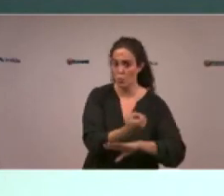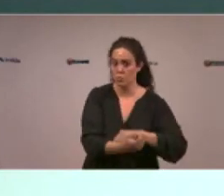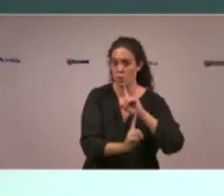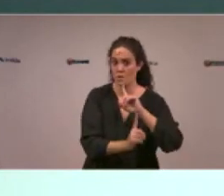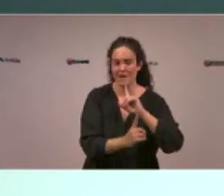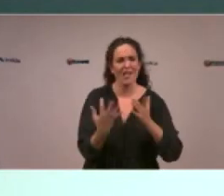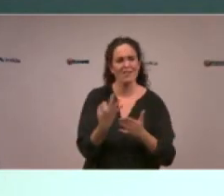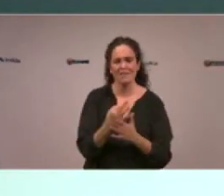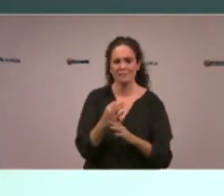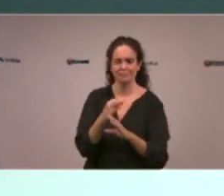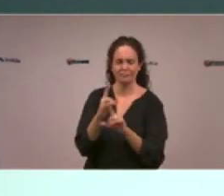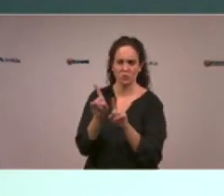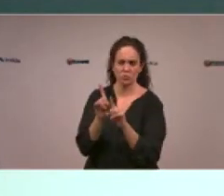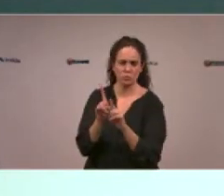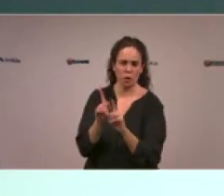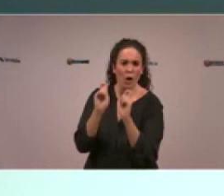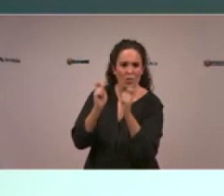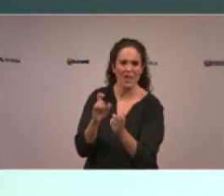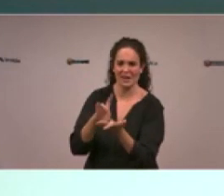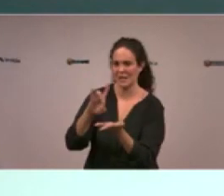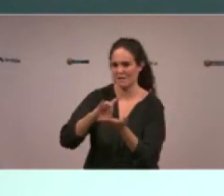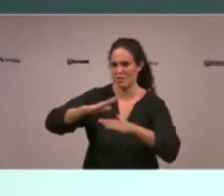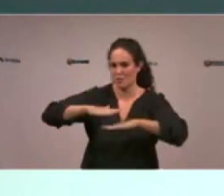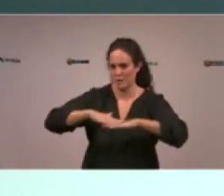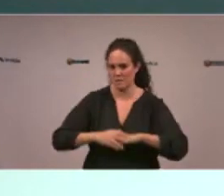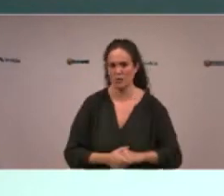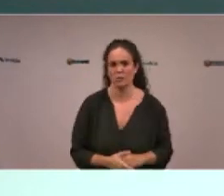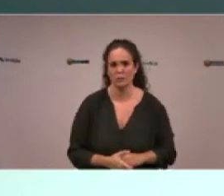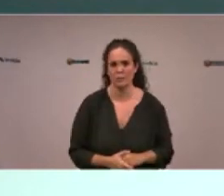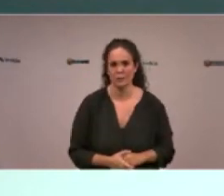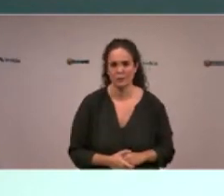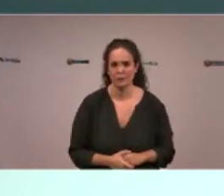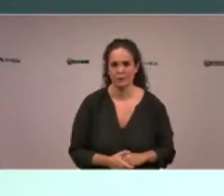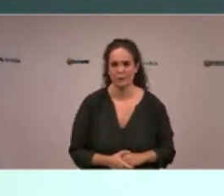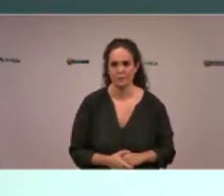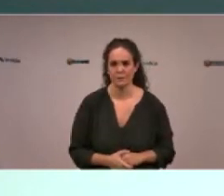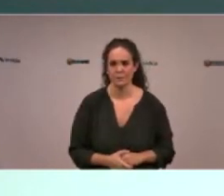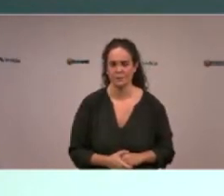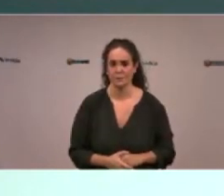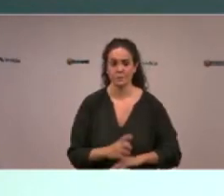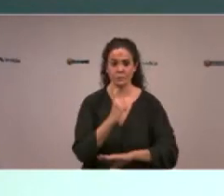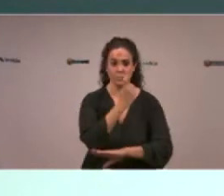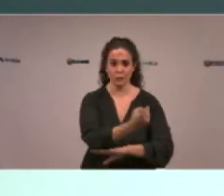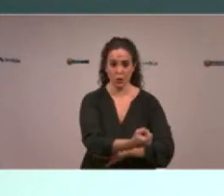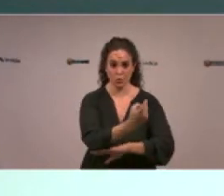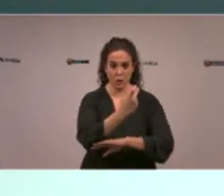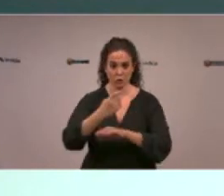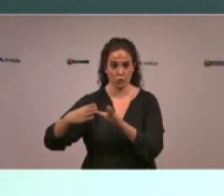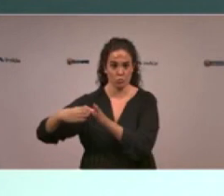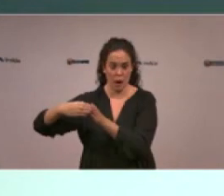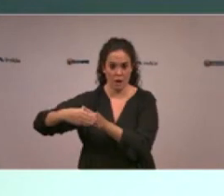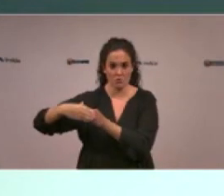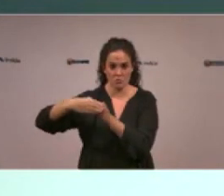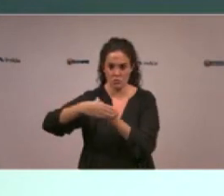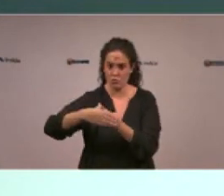actividad. Ese es el objetivo. Hay que tener en cuenta que un barco, cuando llega a un puerto, debe tener